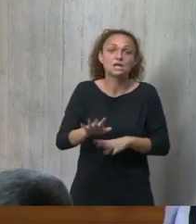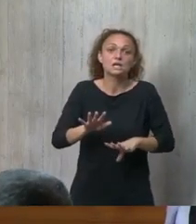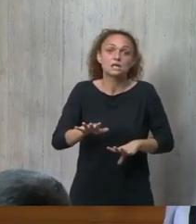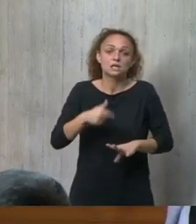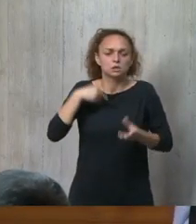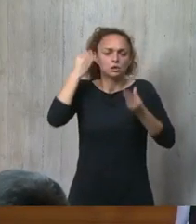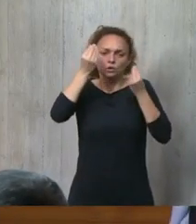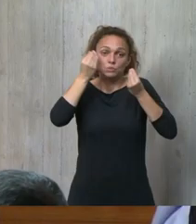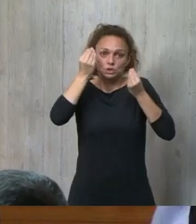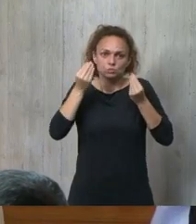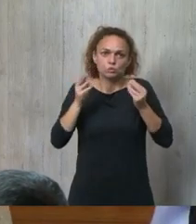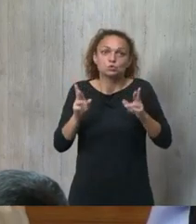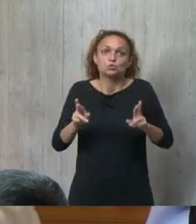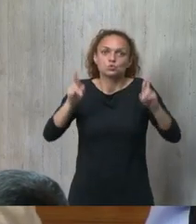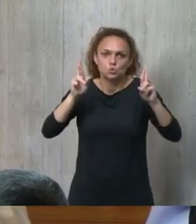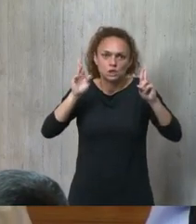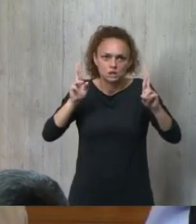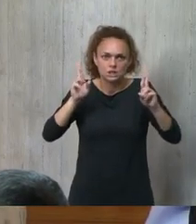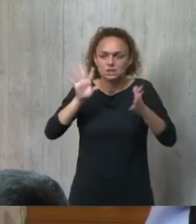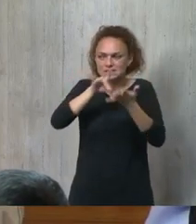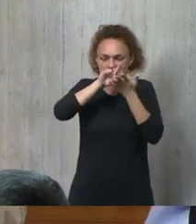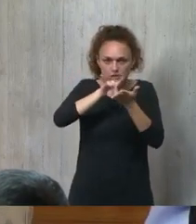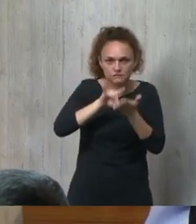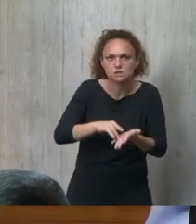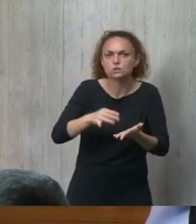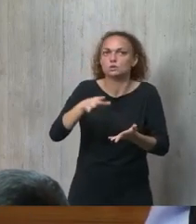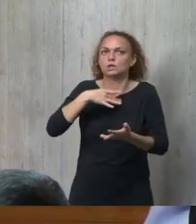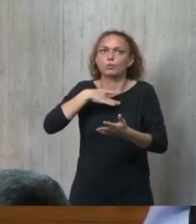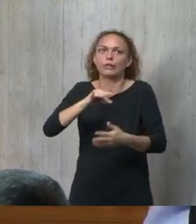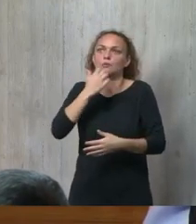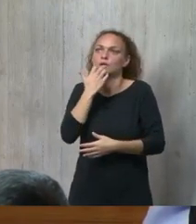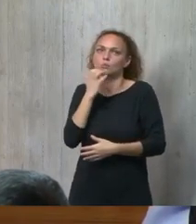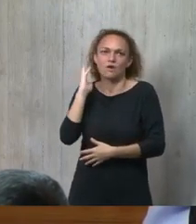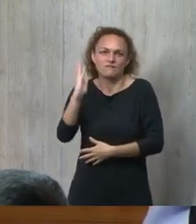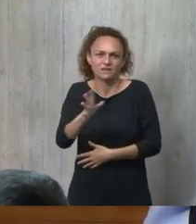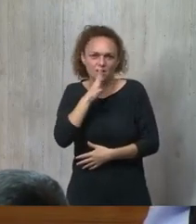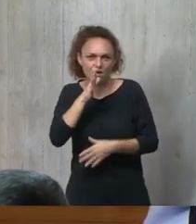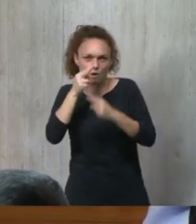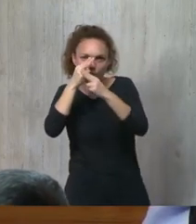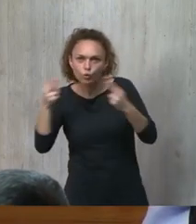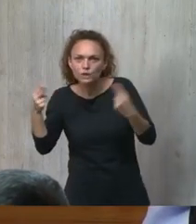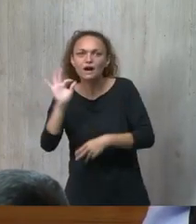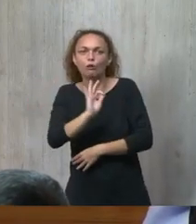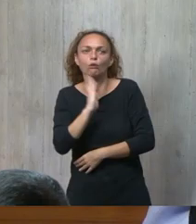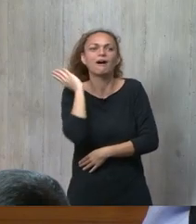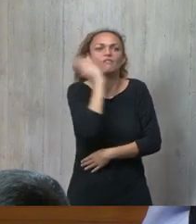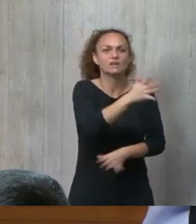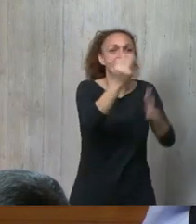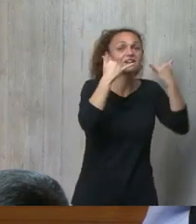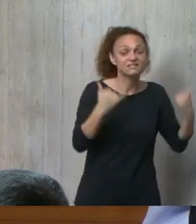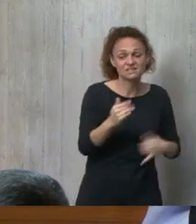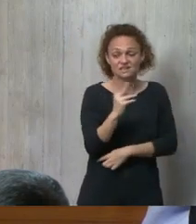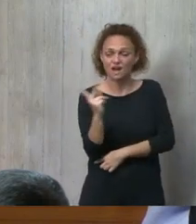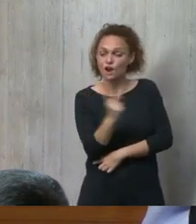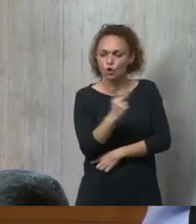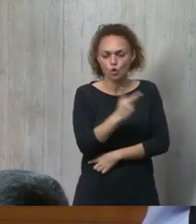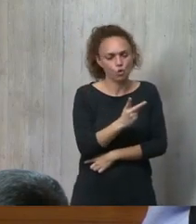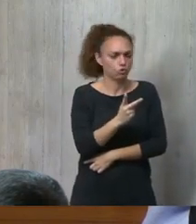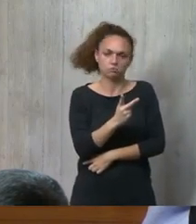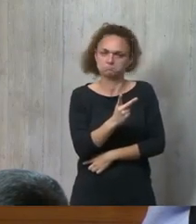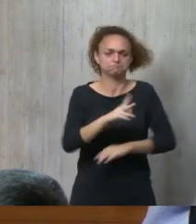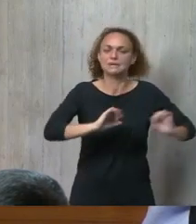servicios que temíamos que ya fuera el de abasto de agua pública o bien el de electricidad, pues han sido salvados de